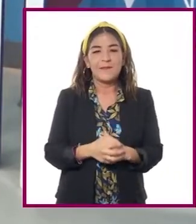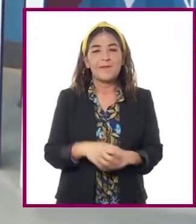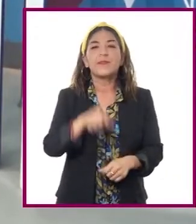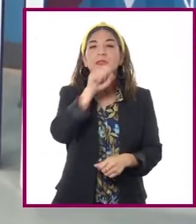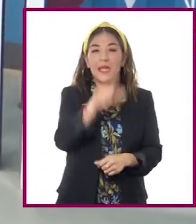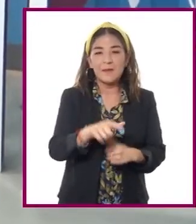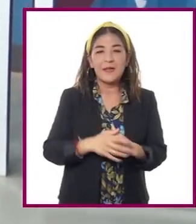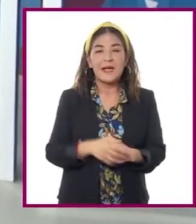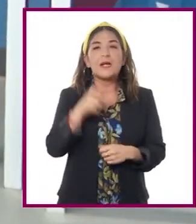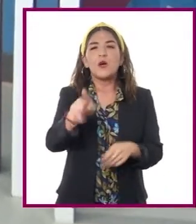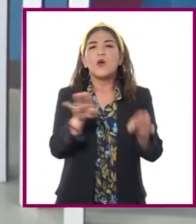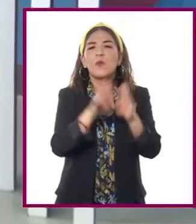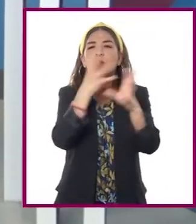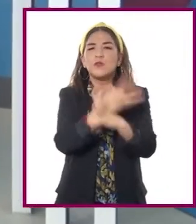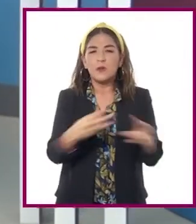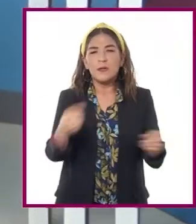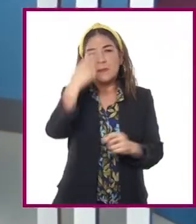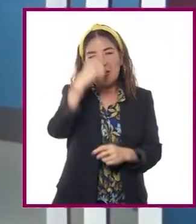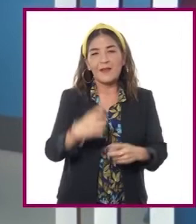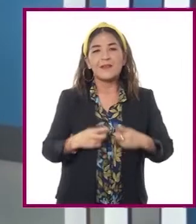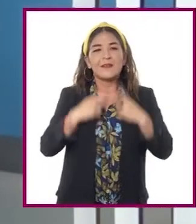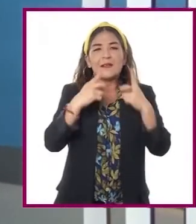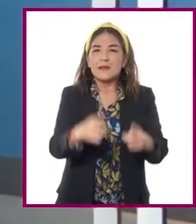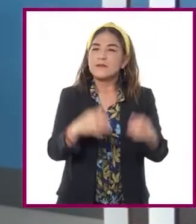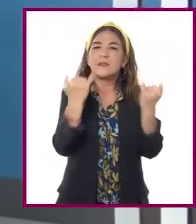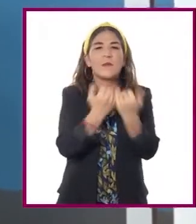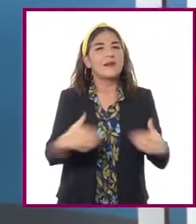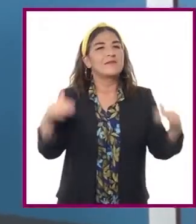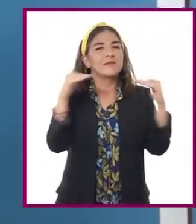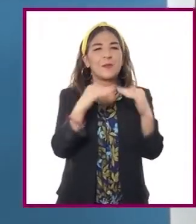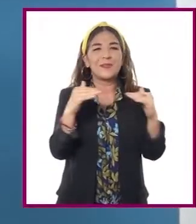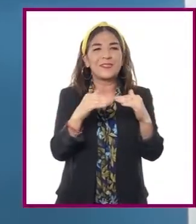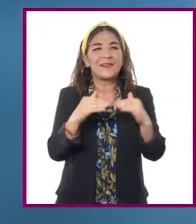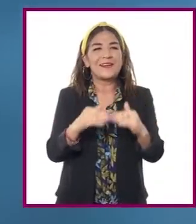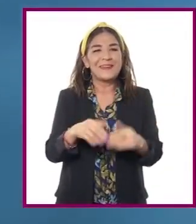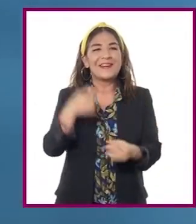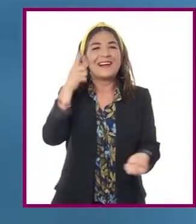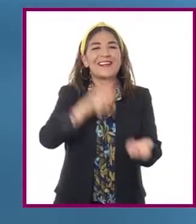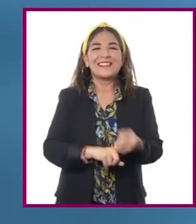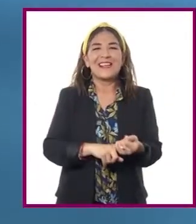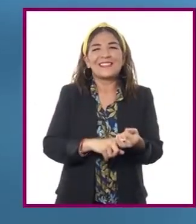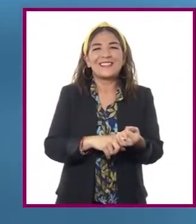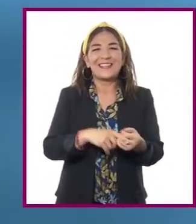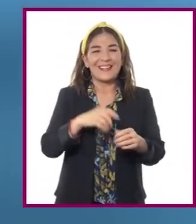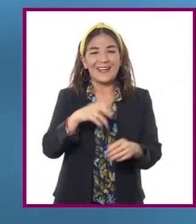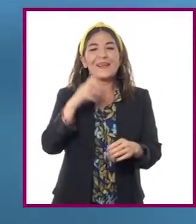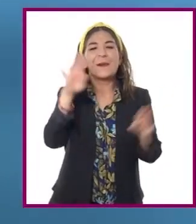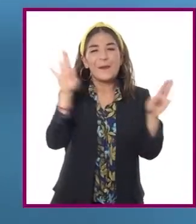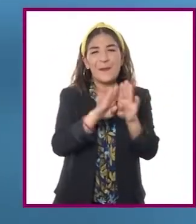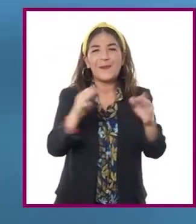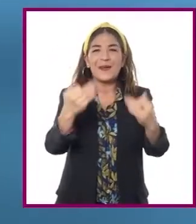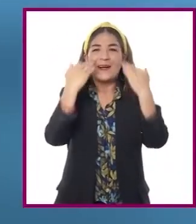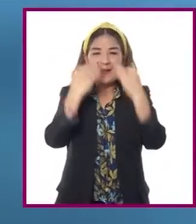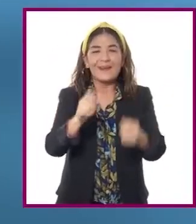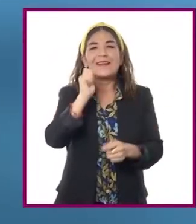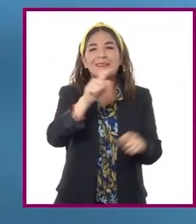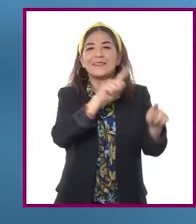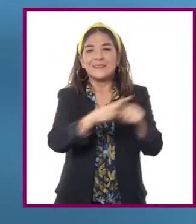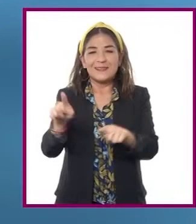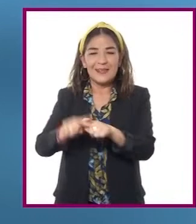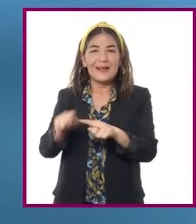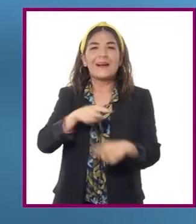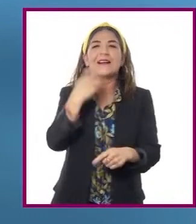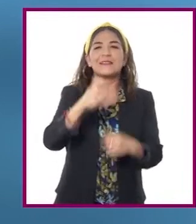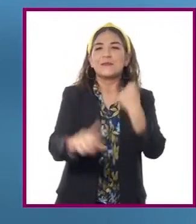Además, la solución que brinden deberá ser imparcial. Recuerden ustedes el papel de las y los mediadores en un